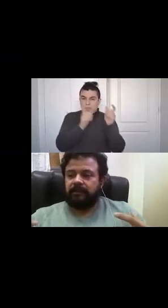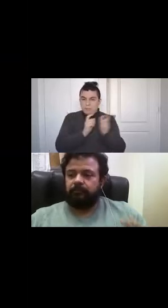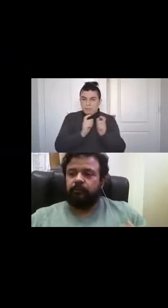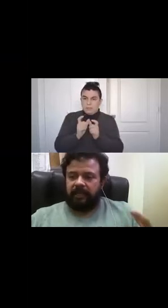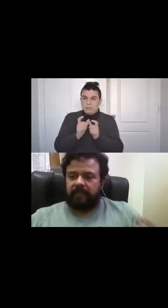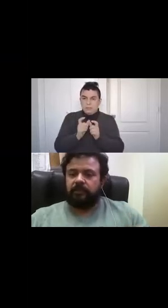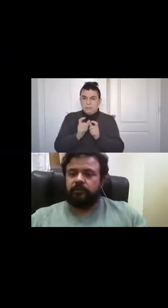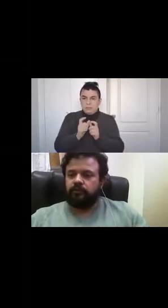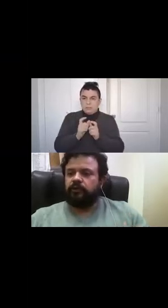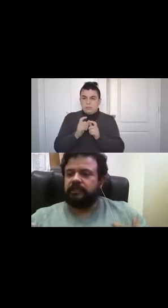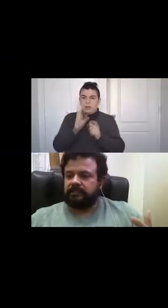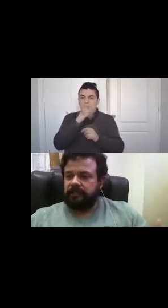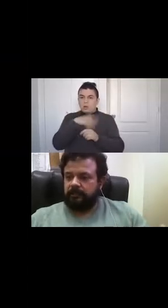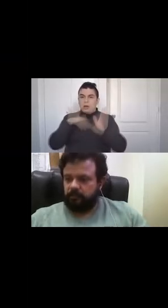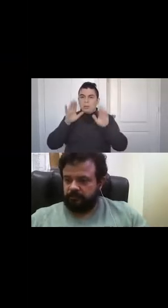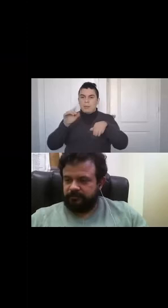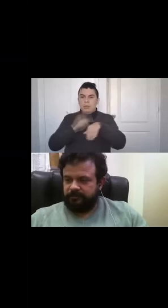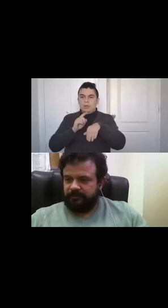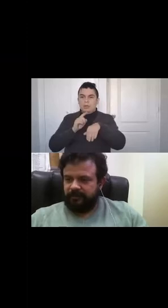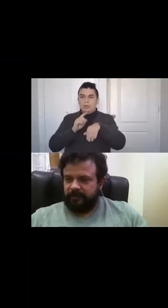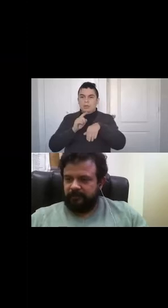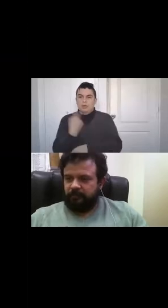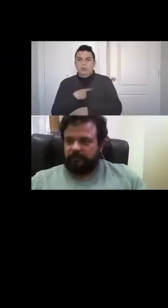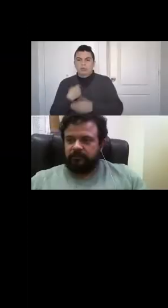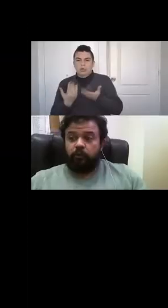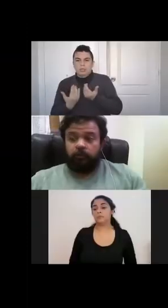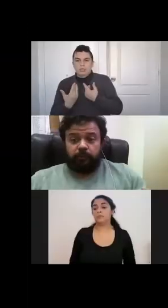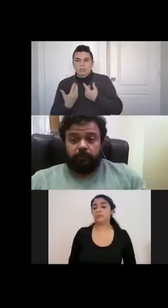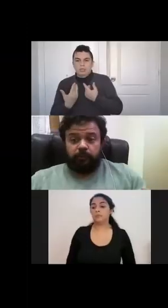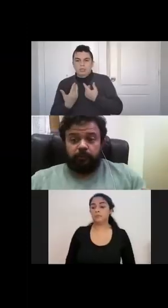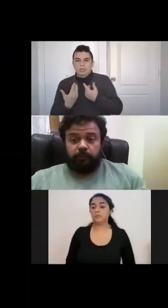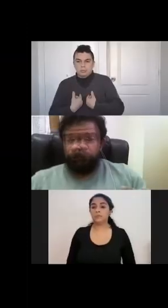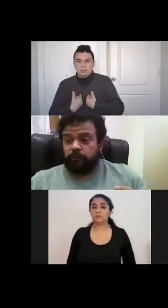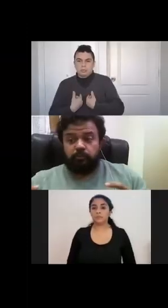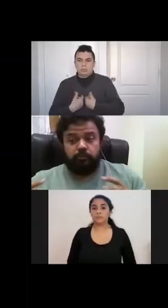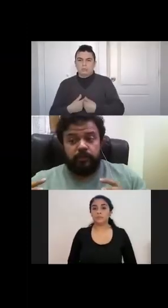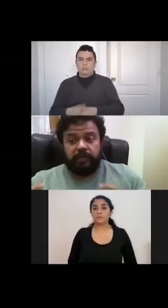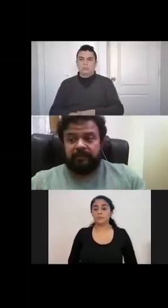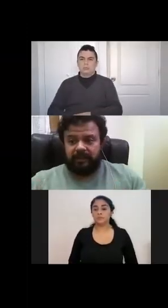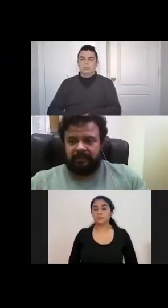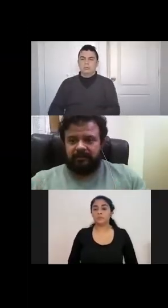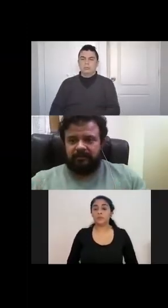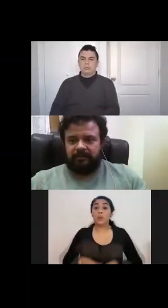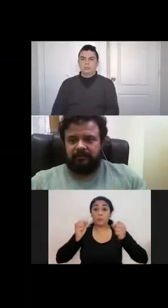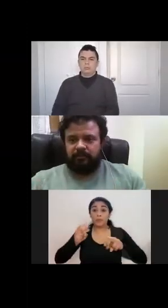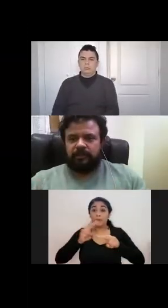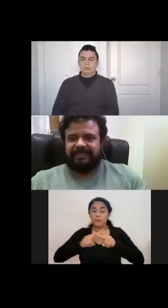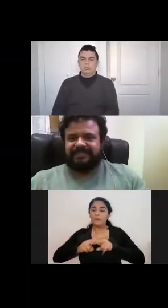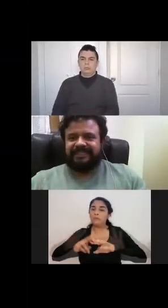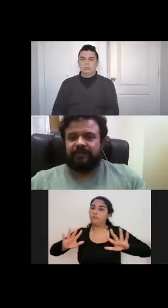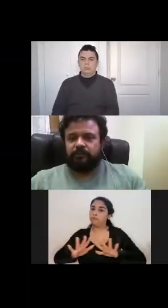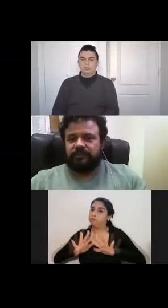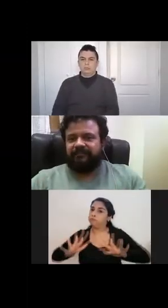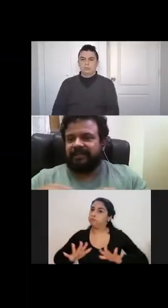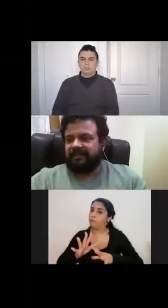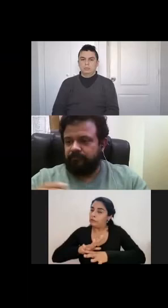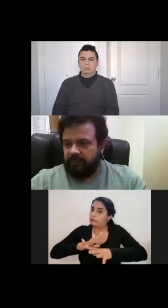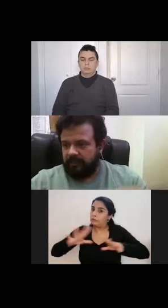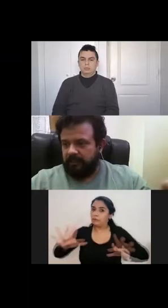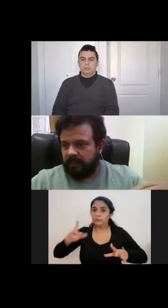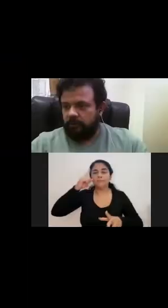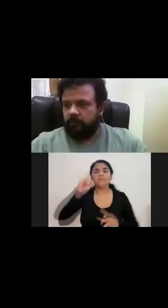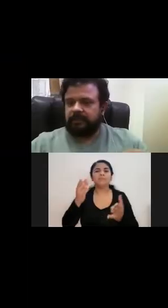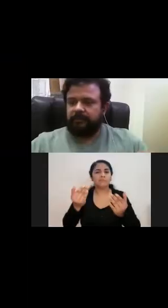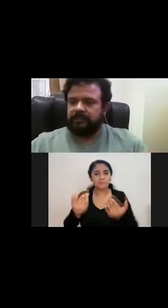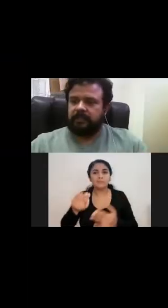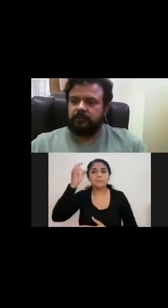en el tiempo real que nosotros necesitamos. Por lo tanto, podemos hacer un esfuerzo muy grande acá, pero necesitamos saber